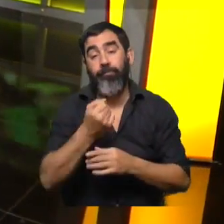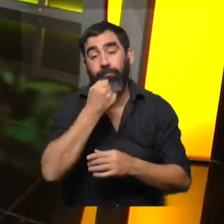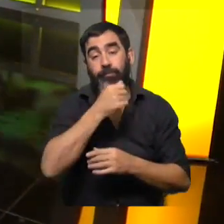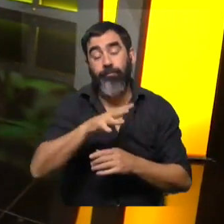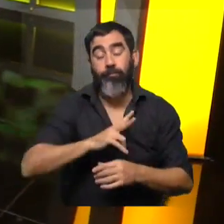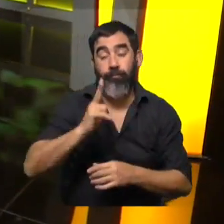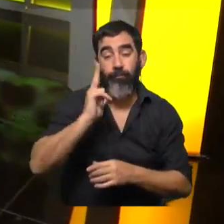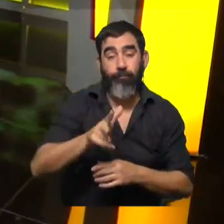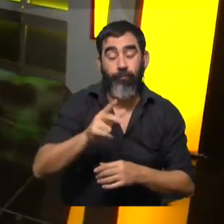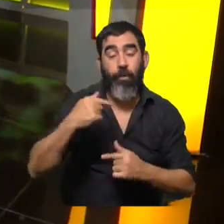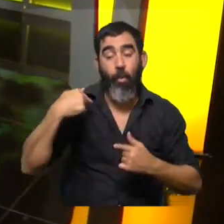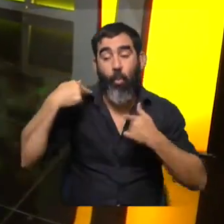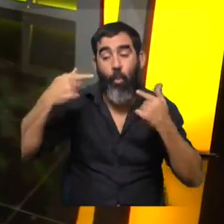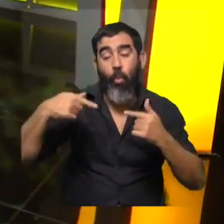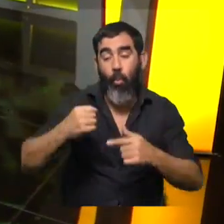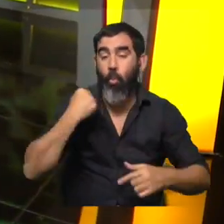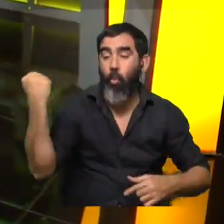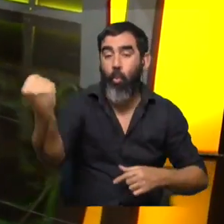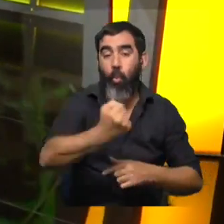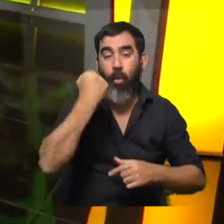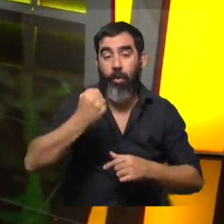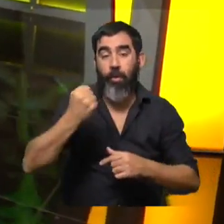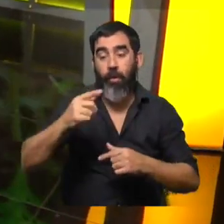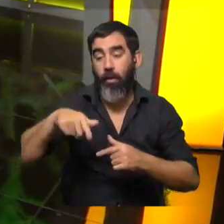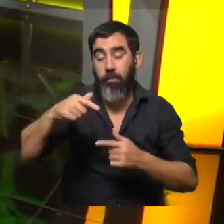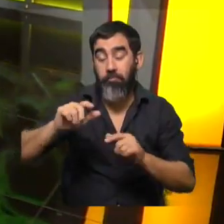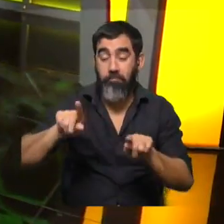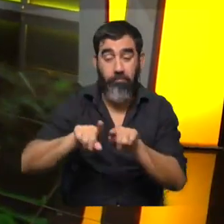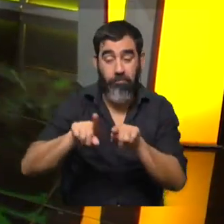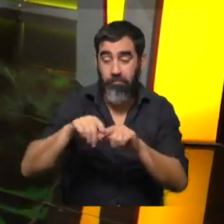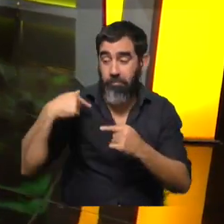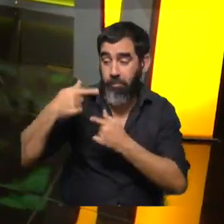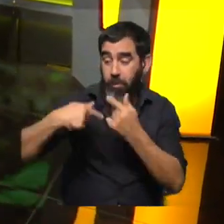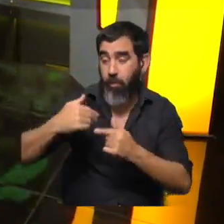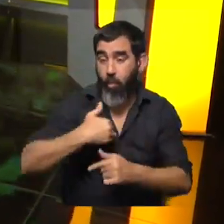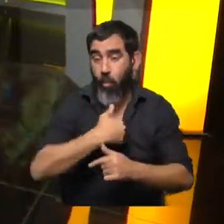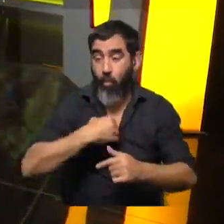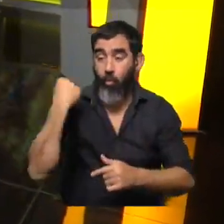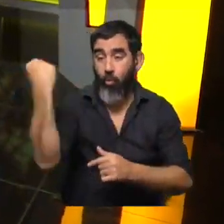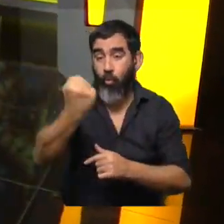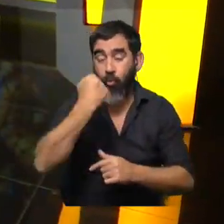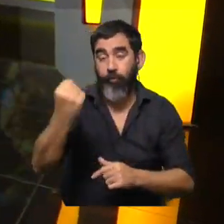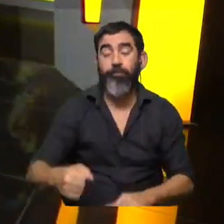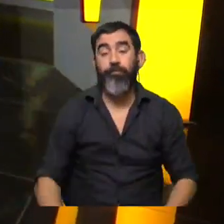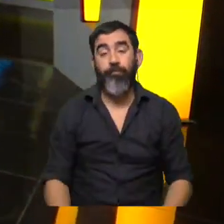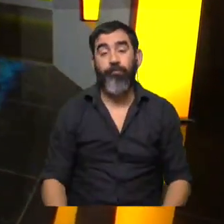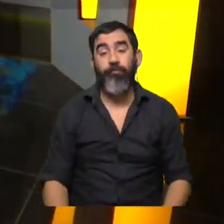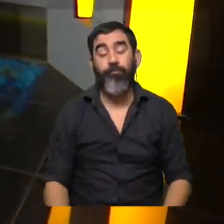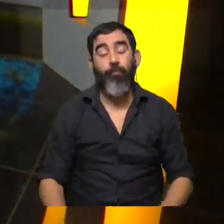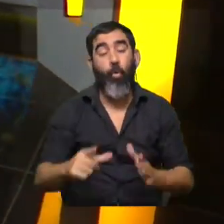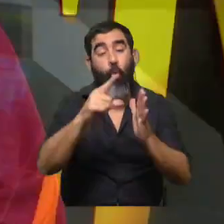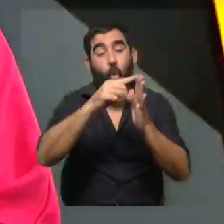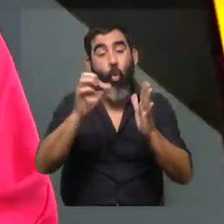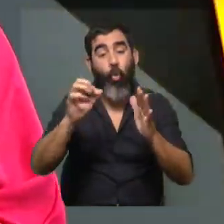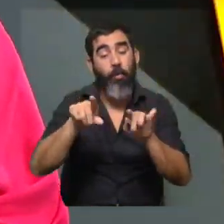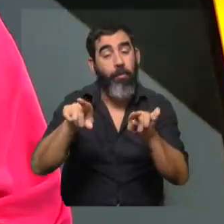de la humanidad, la rueda fue ese elemento que después en el tiempo no cambió demasiado, mantuvo su función y es clave para el desarrollo. Bueno, las hojas tienen